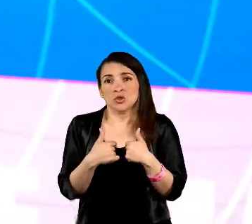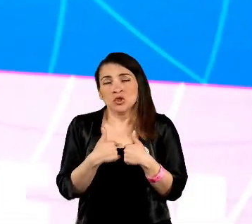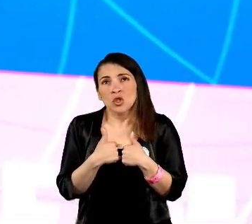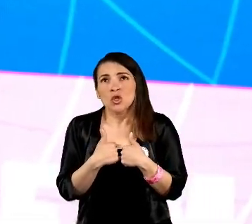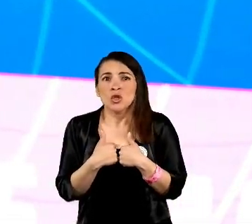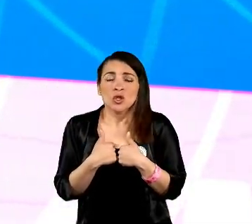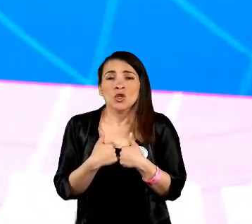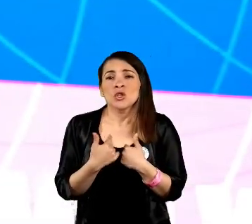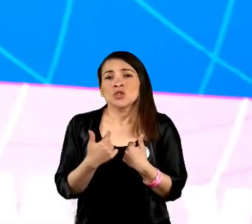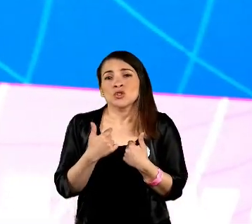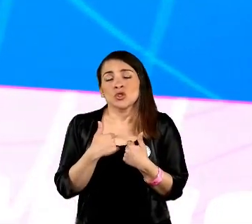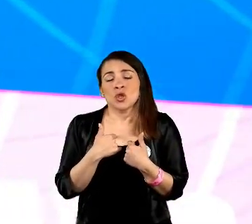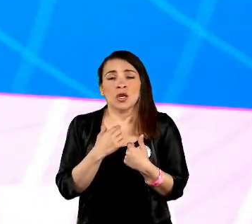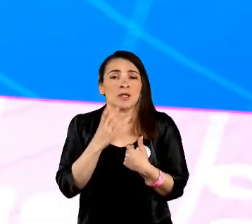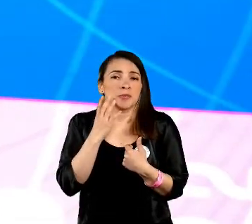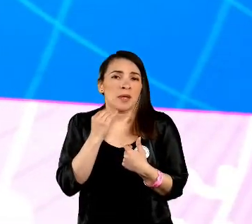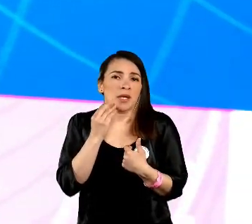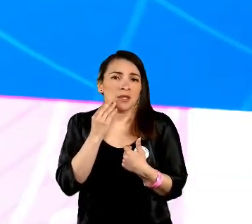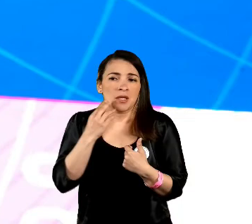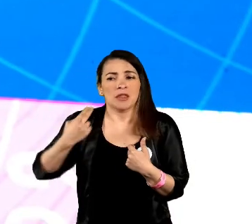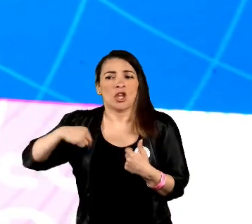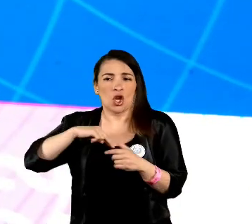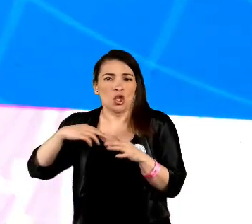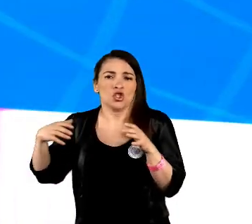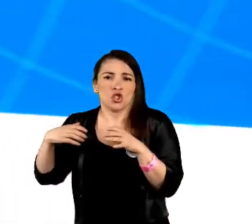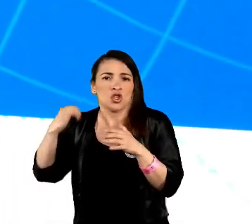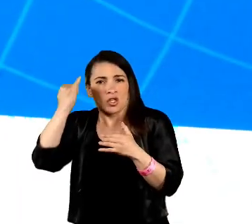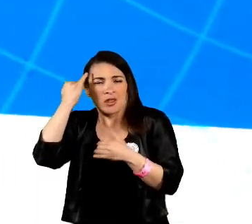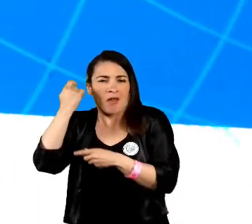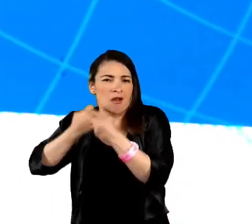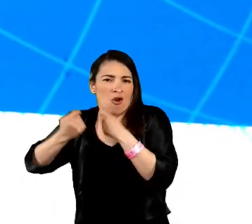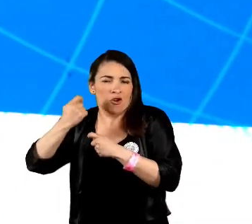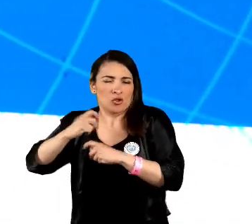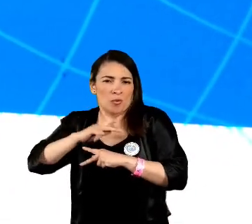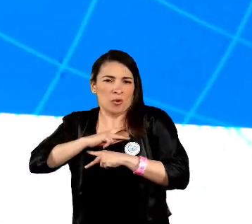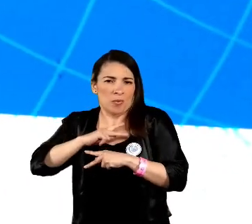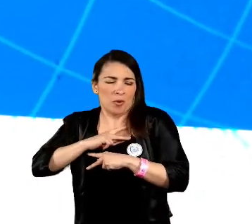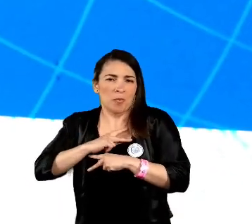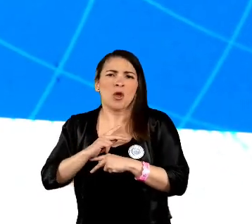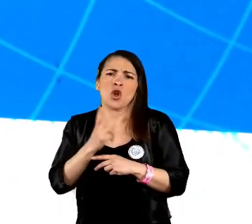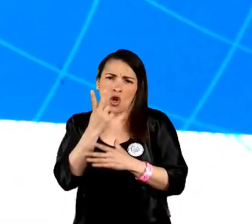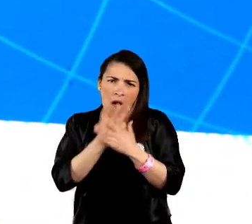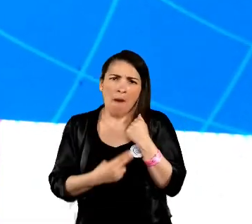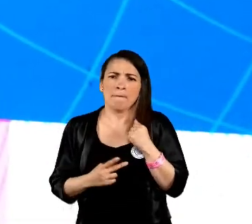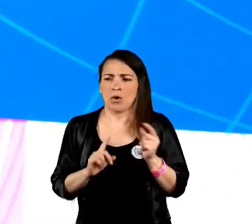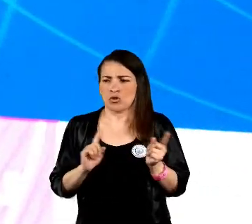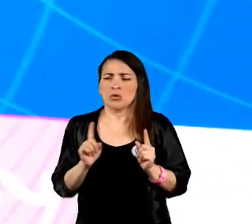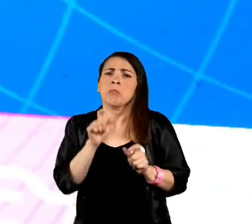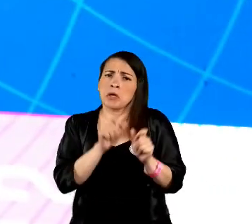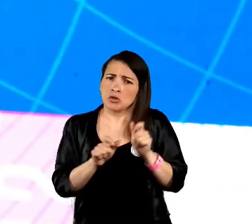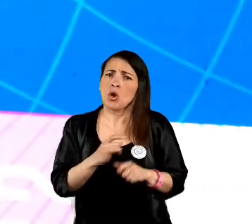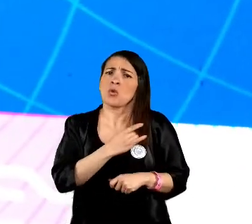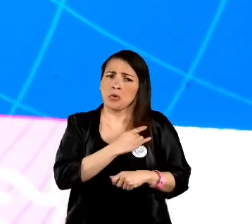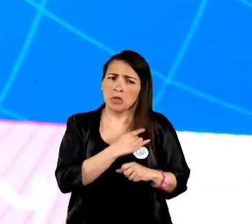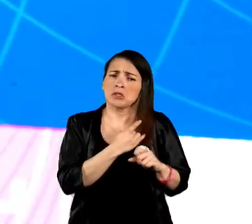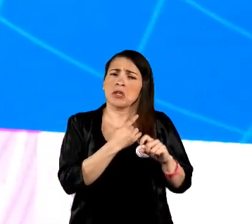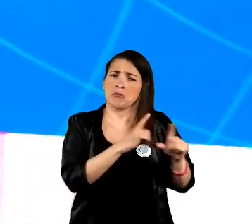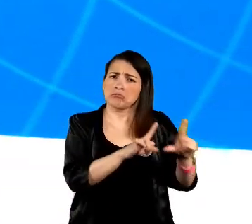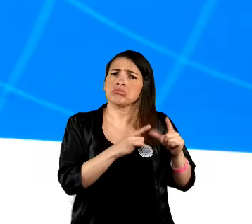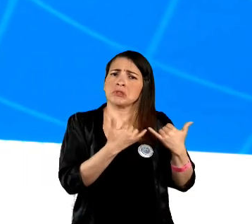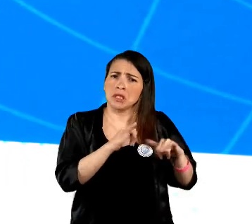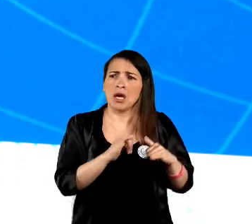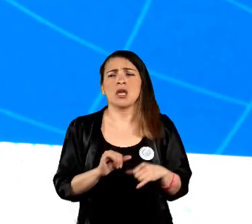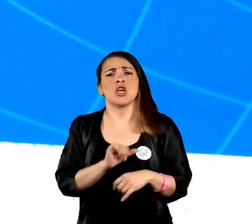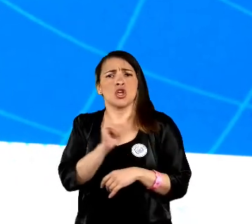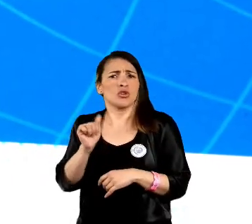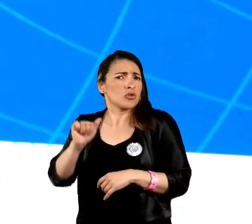te doy desde la experiencia nuestra como emprendimiento nosotros tenemos los dos lados tenemos gente que viene a la universidad y gente que viene de